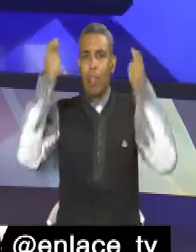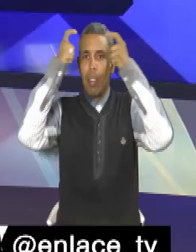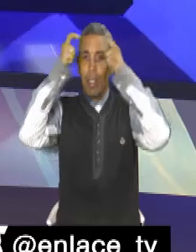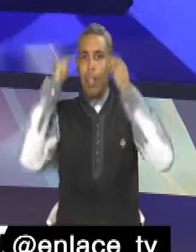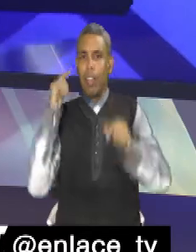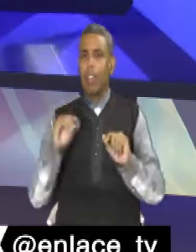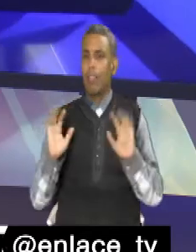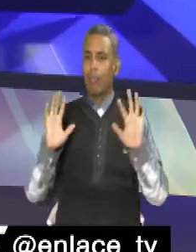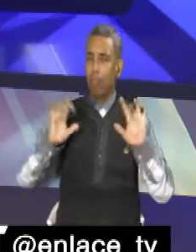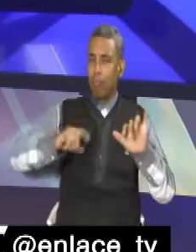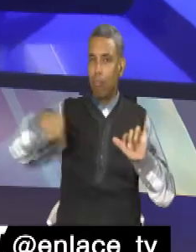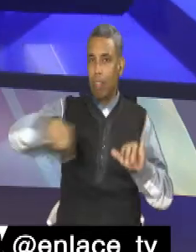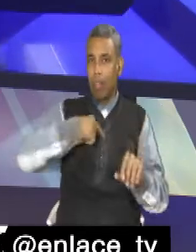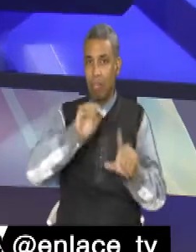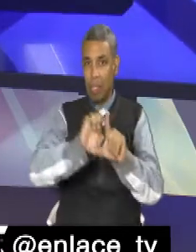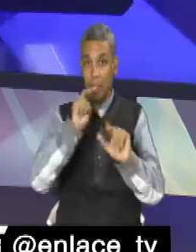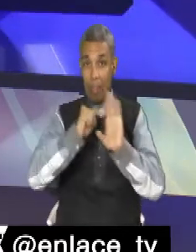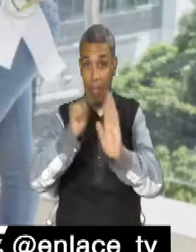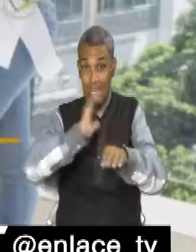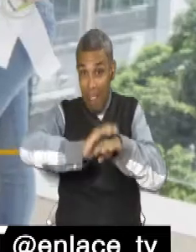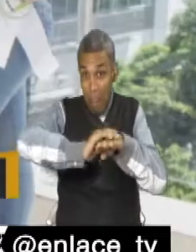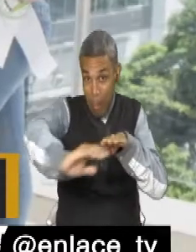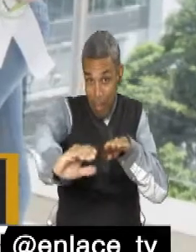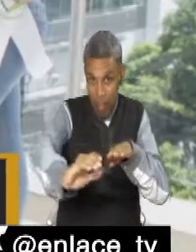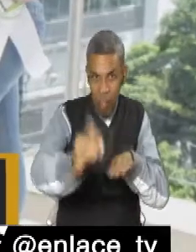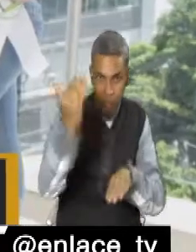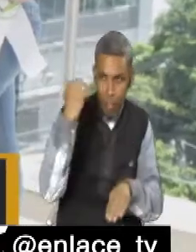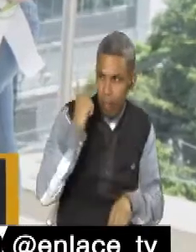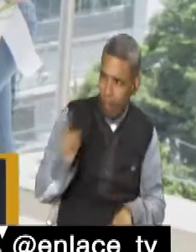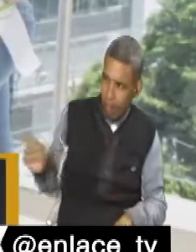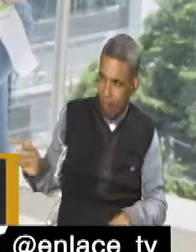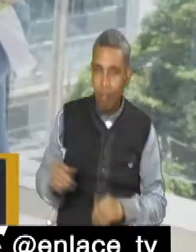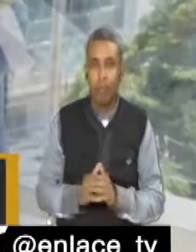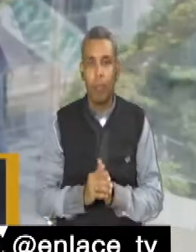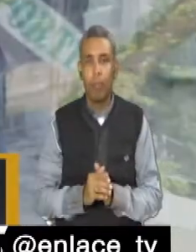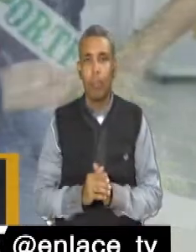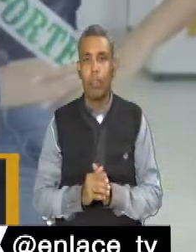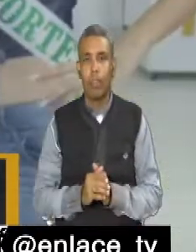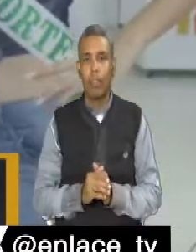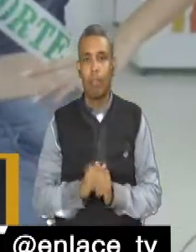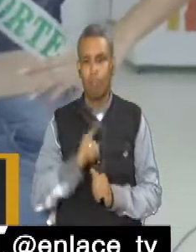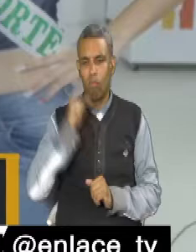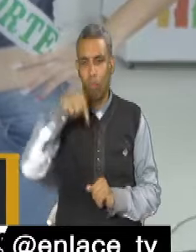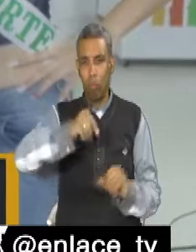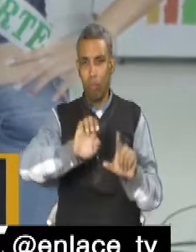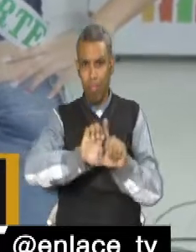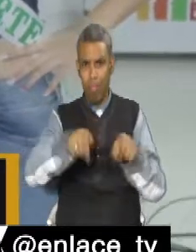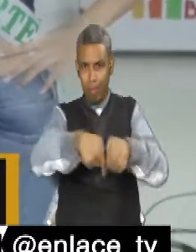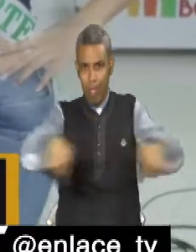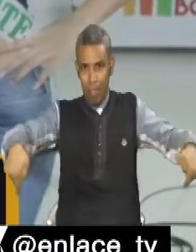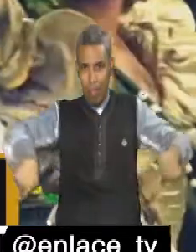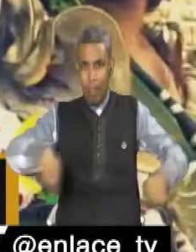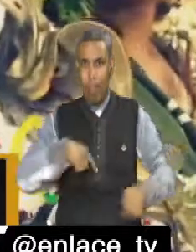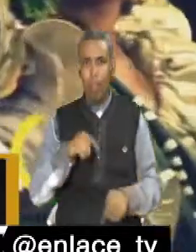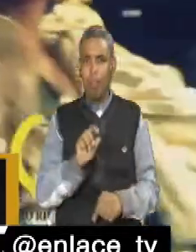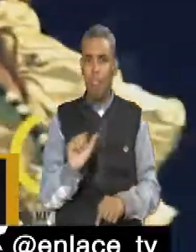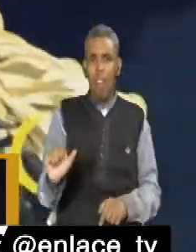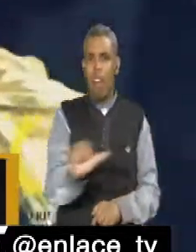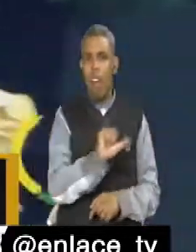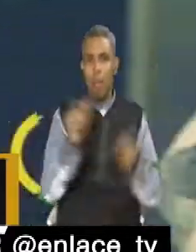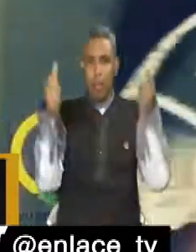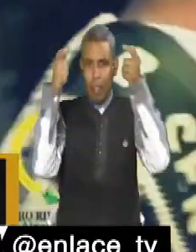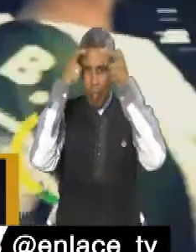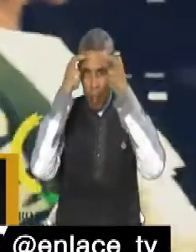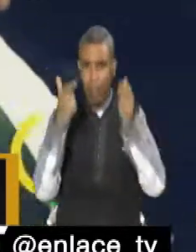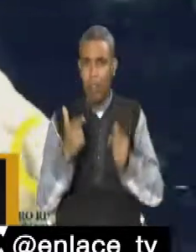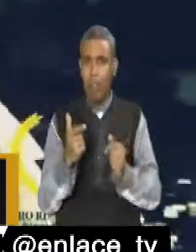evento que no se pueden perder. De visita a las instalaciones de Enlace Televisión estuvo el ramillete de candidatas al reinado de ferias y